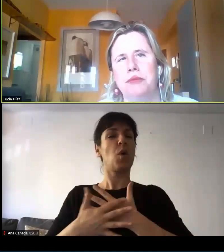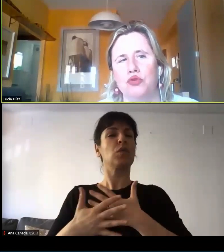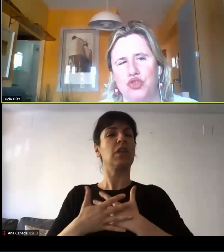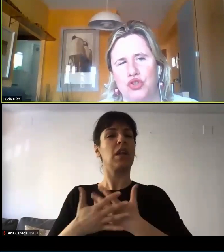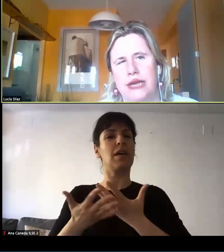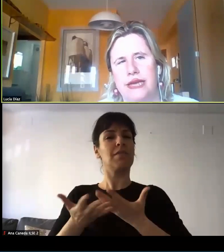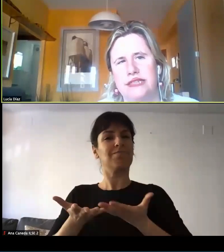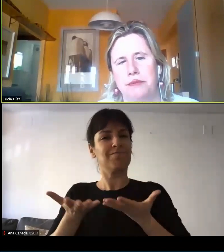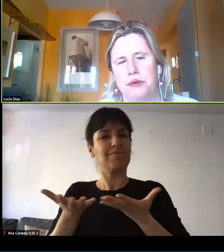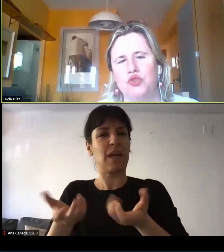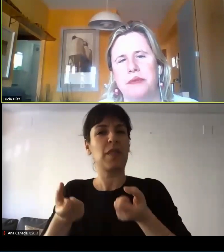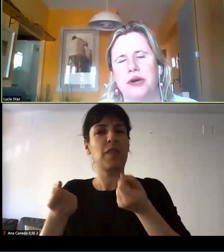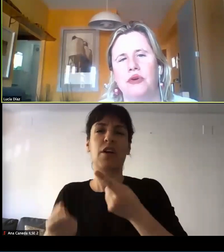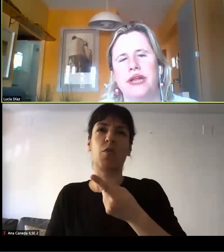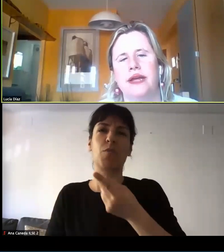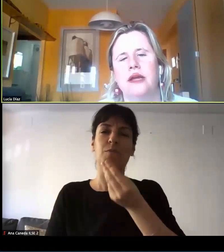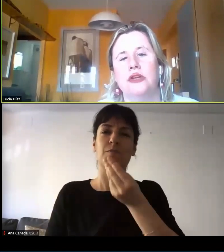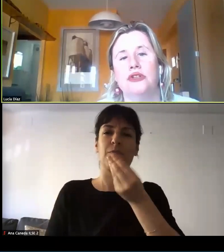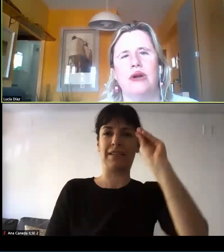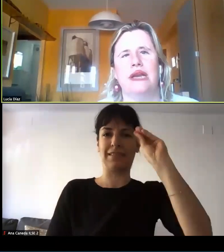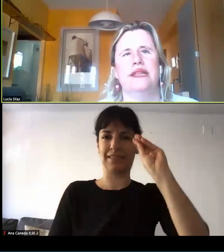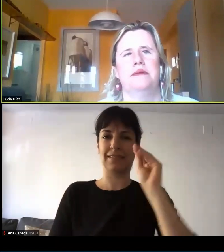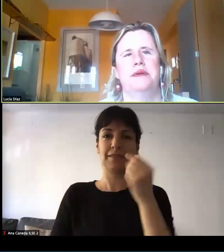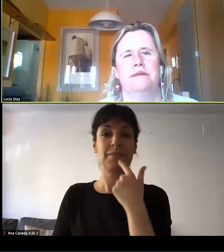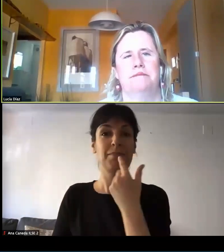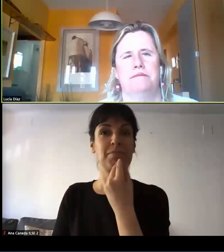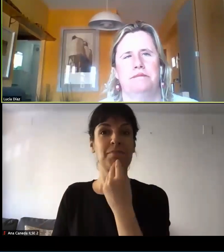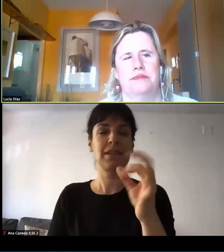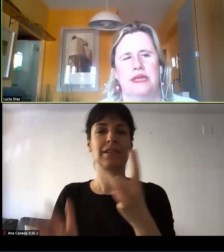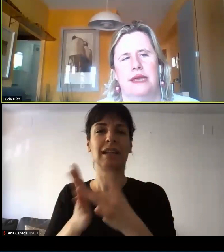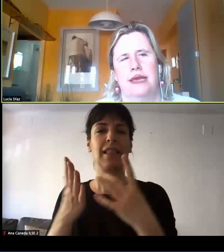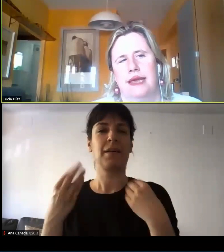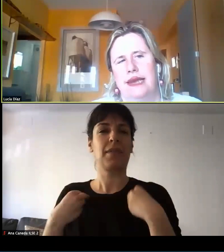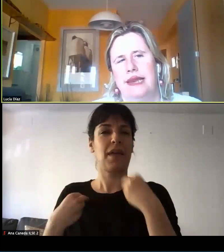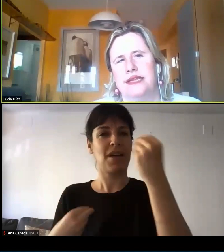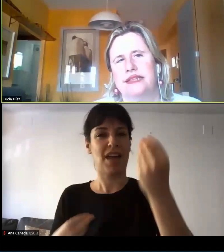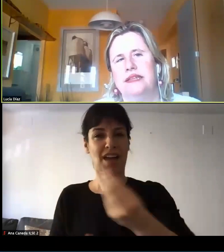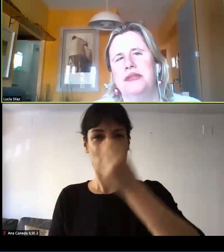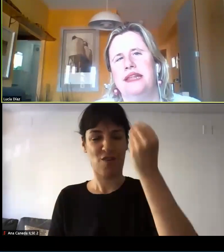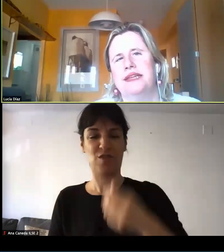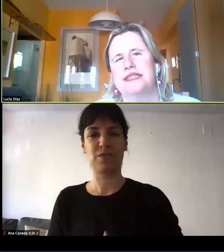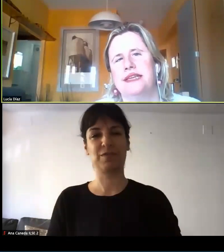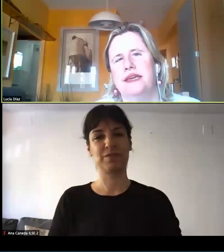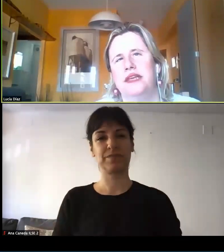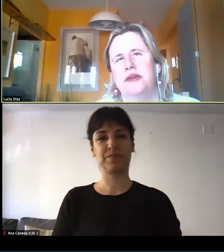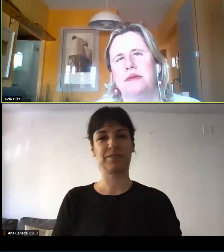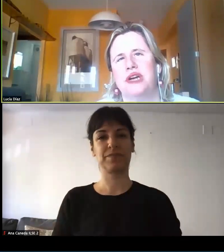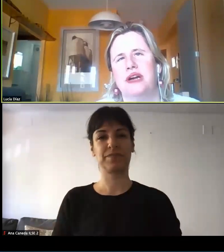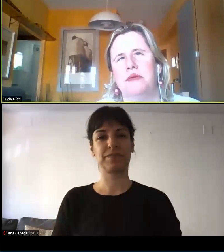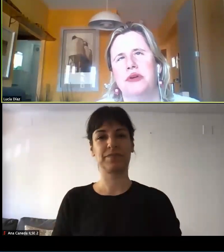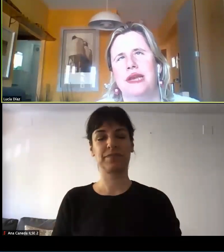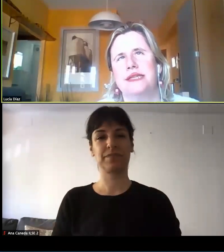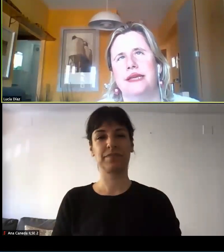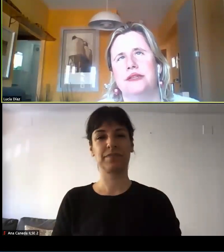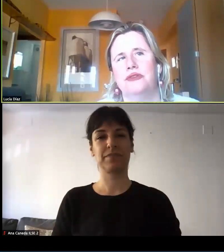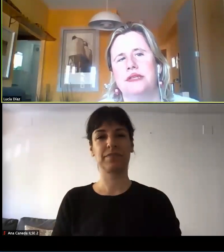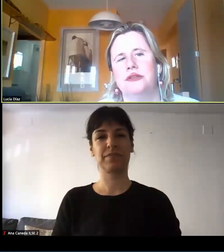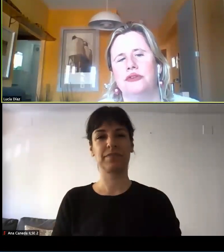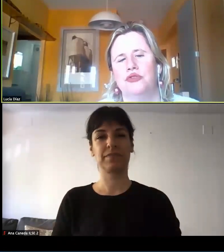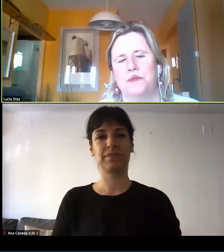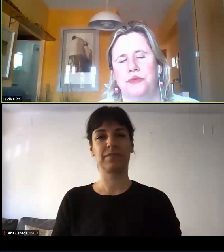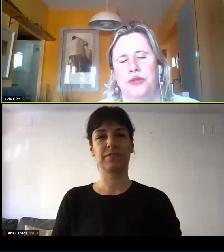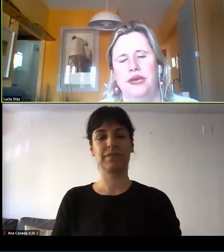ese plus que mejore su calidad de vida. Las actividades que llevamos a cabo y en las que